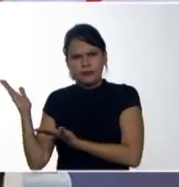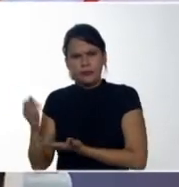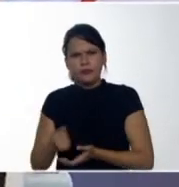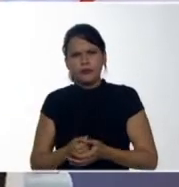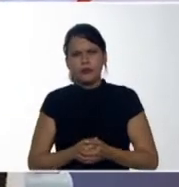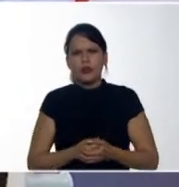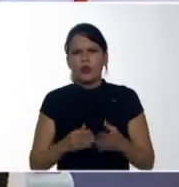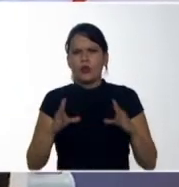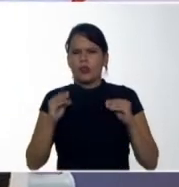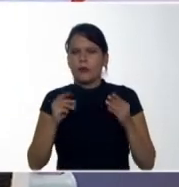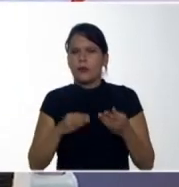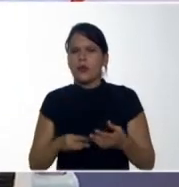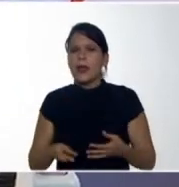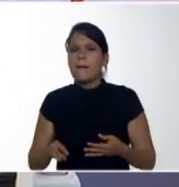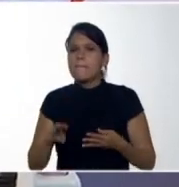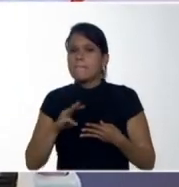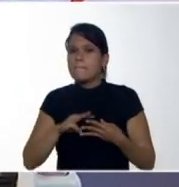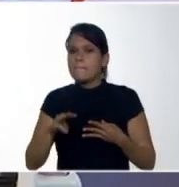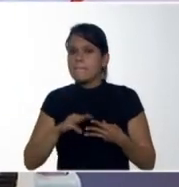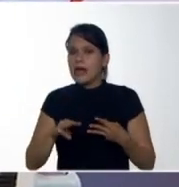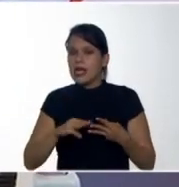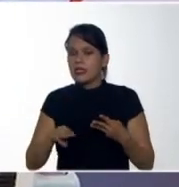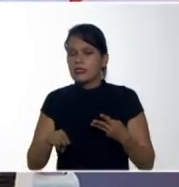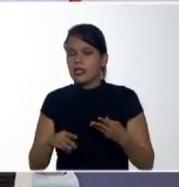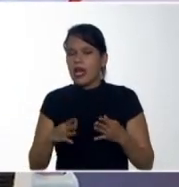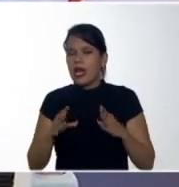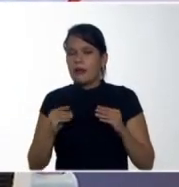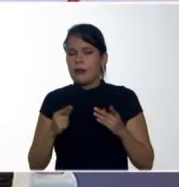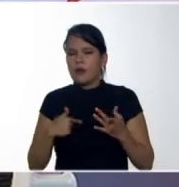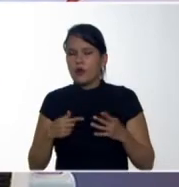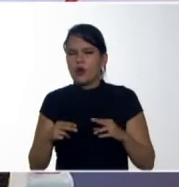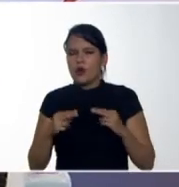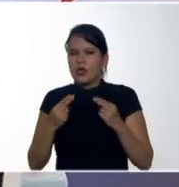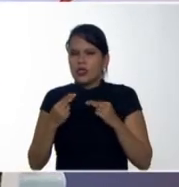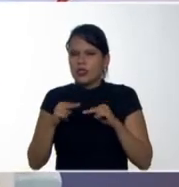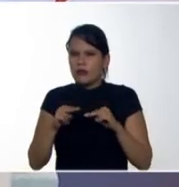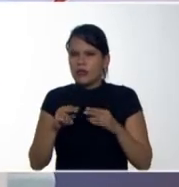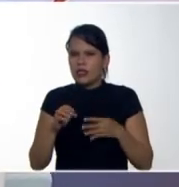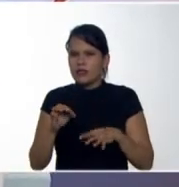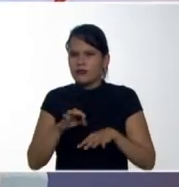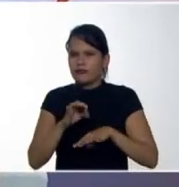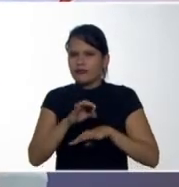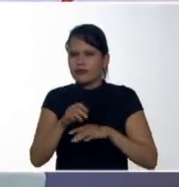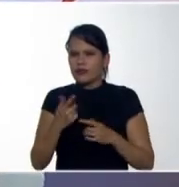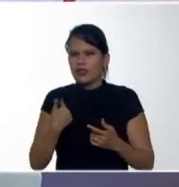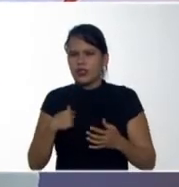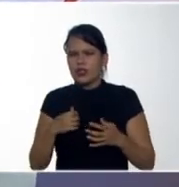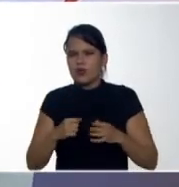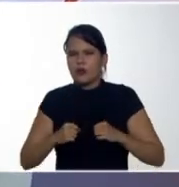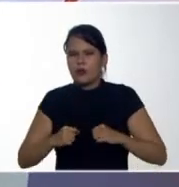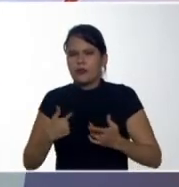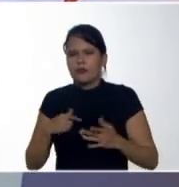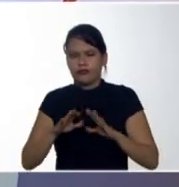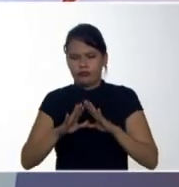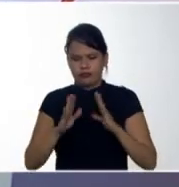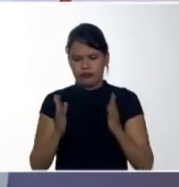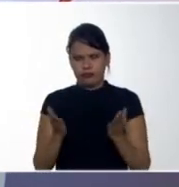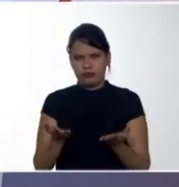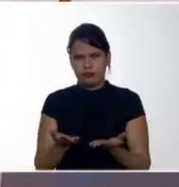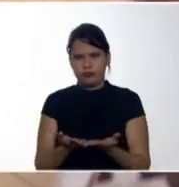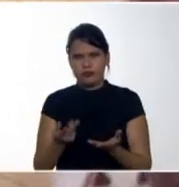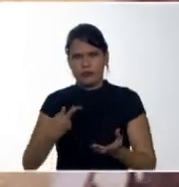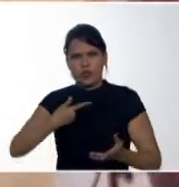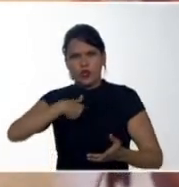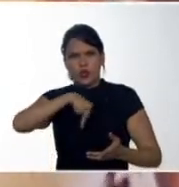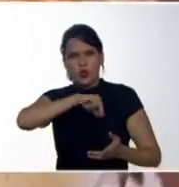cuando hablamos de masa, hablamos es la cantidad de inercia que posee un cuerpo. En este caso tengo acá el globo terráqueo, ¿ok?